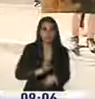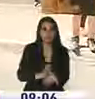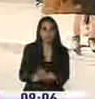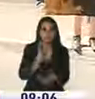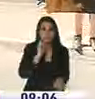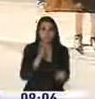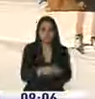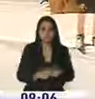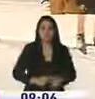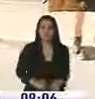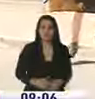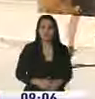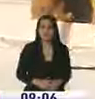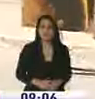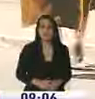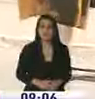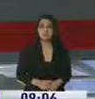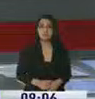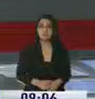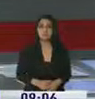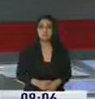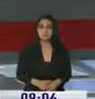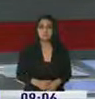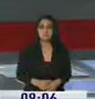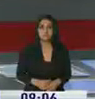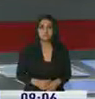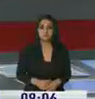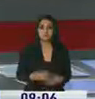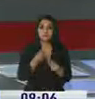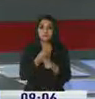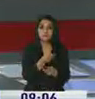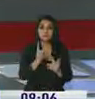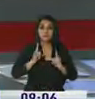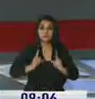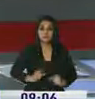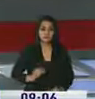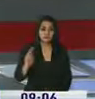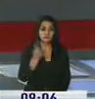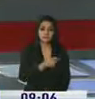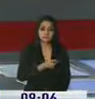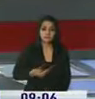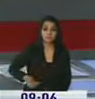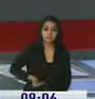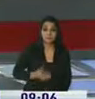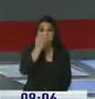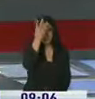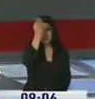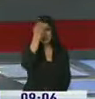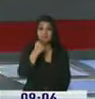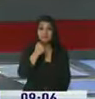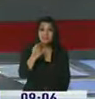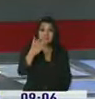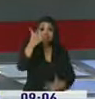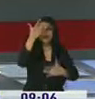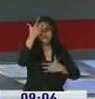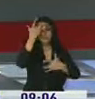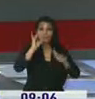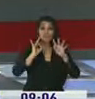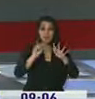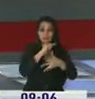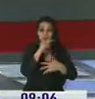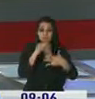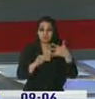informó Patricia Aldaz. Y es que según el informe médico, el vicepresidente de la República, Jorge Glass, padecería de al menos 7